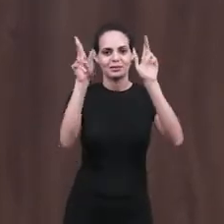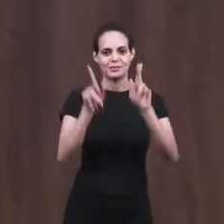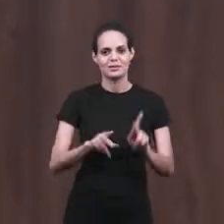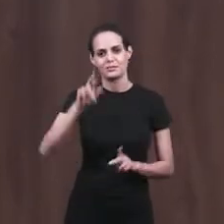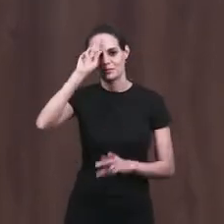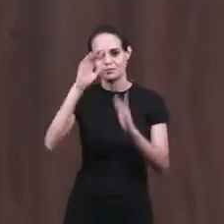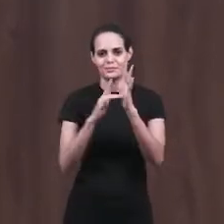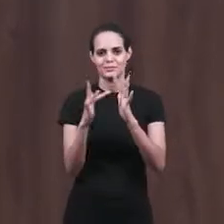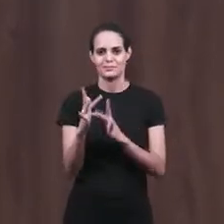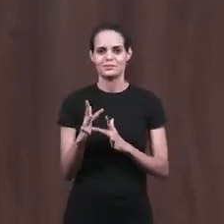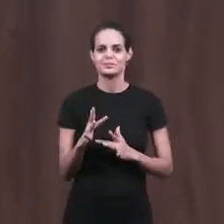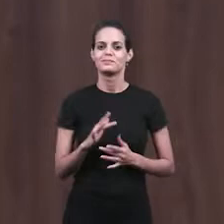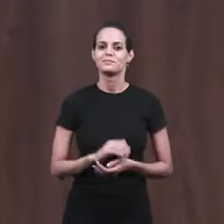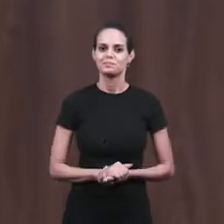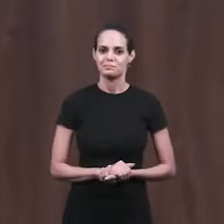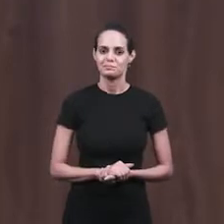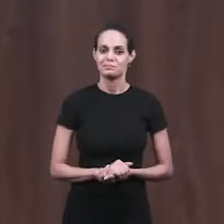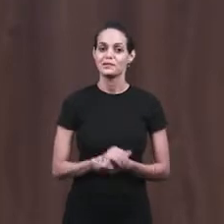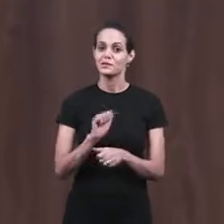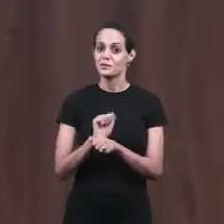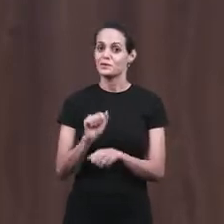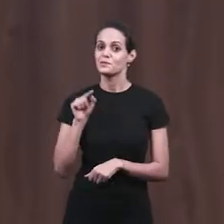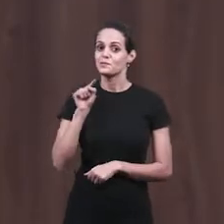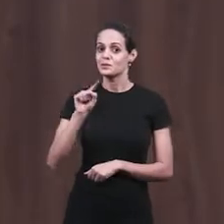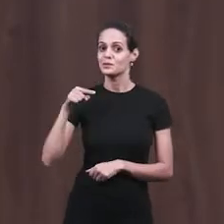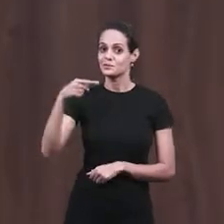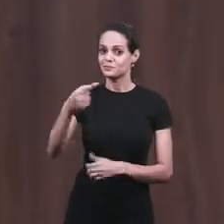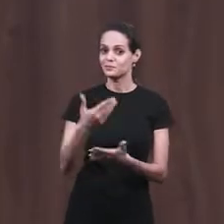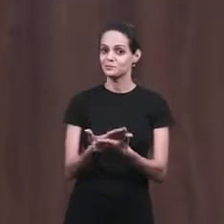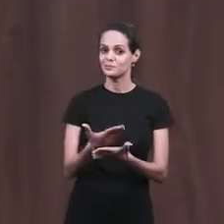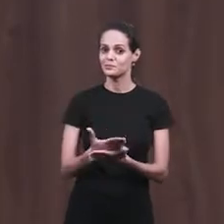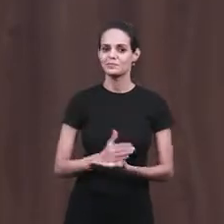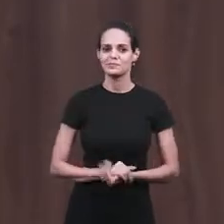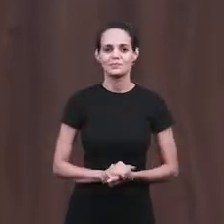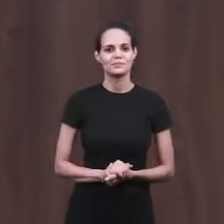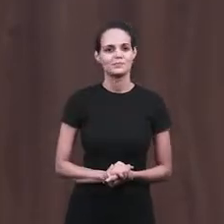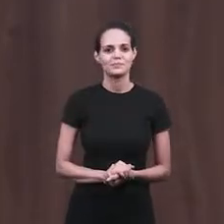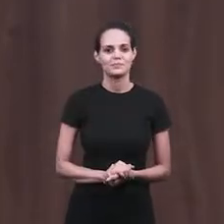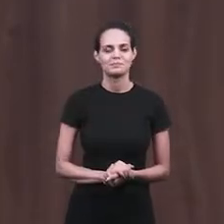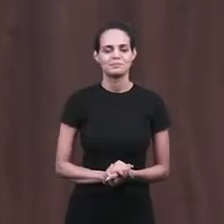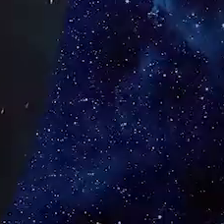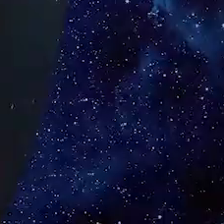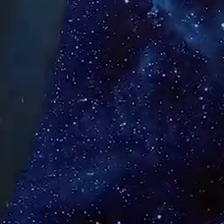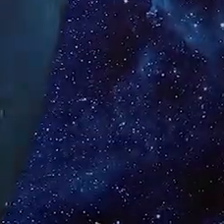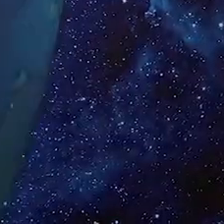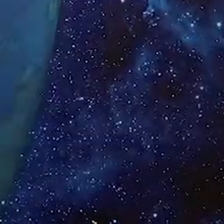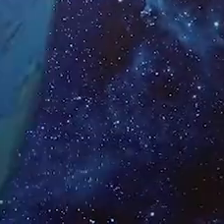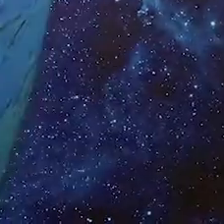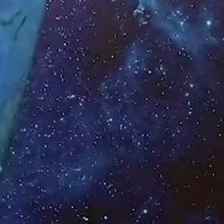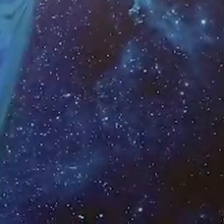la paz del Señor Jesús y los esperamos en la próxima clase.